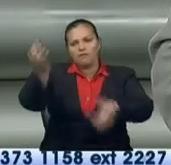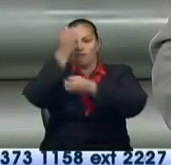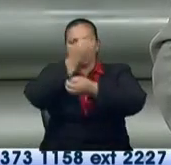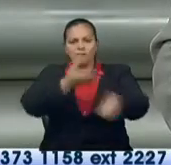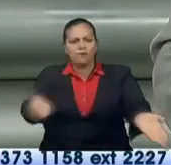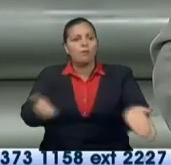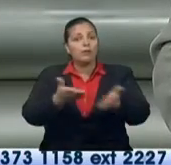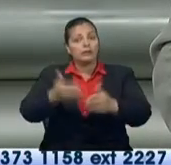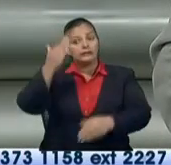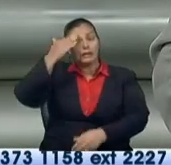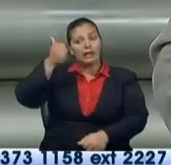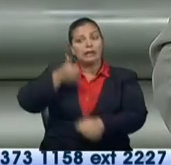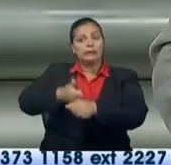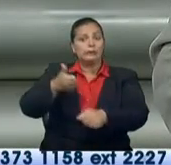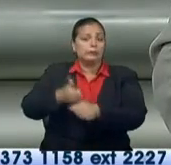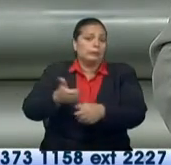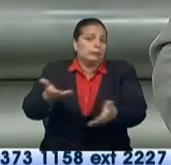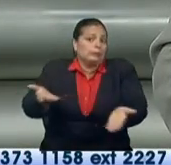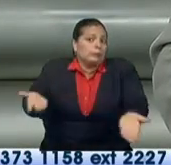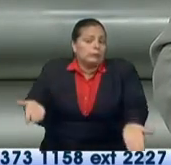emergencia.